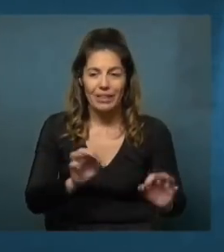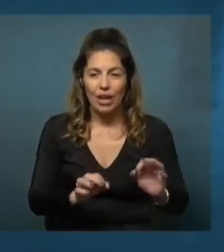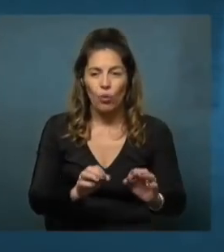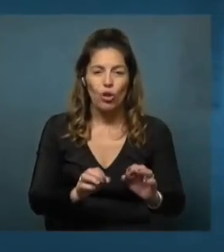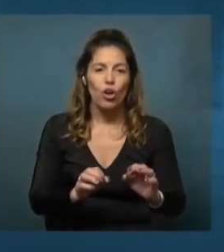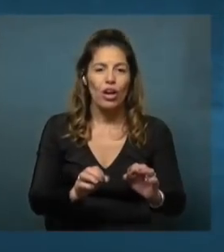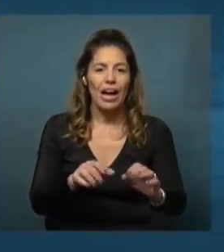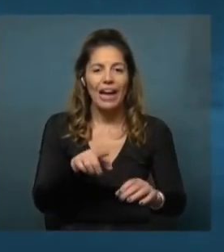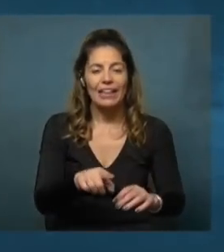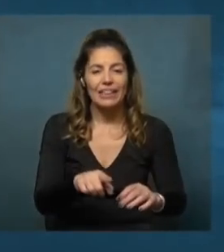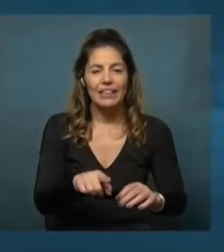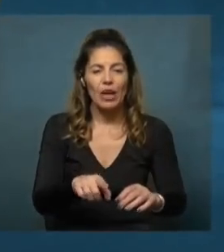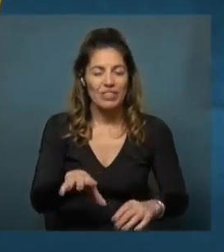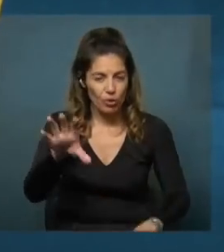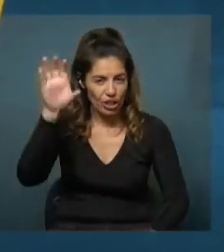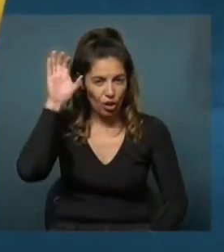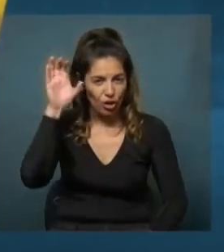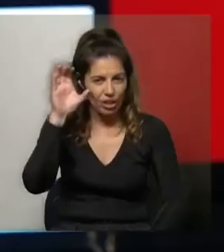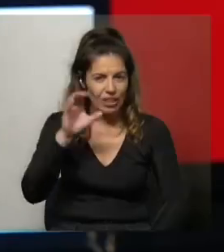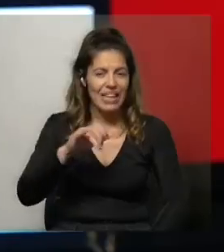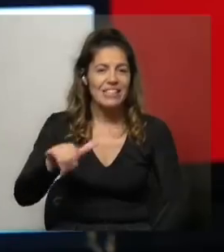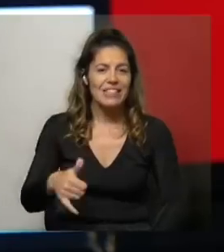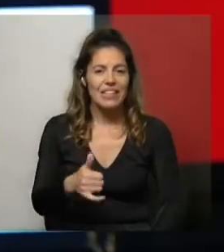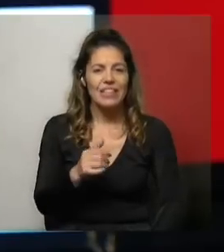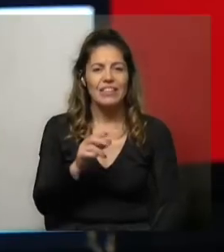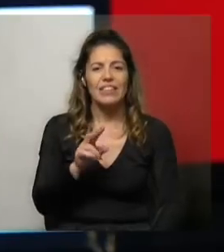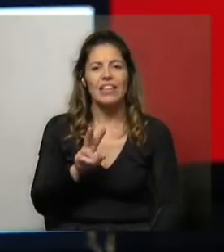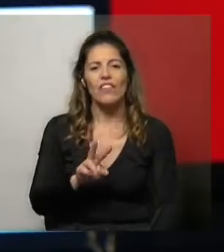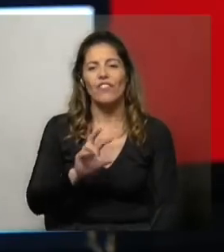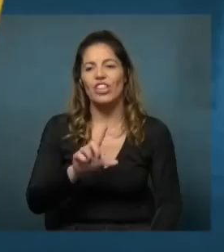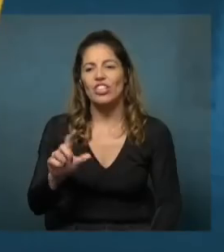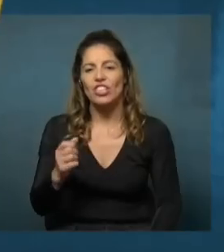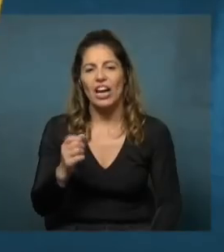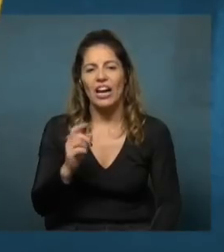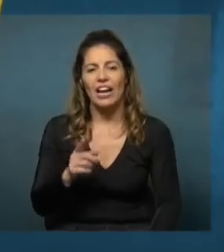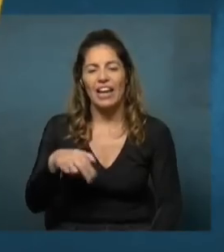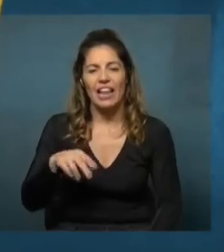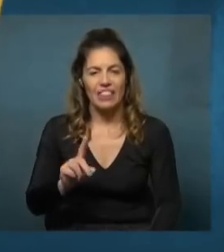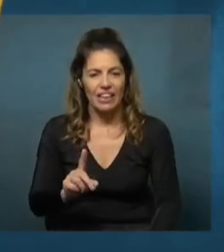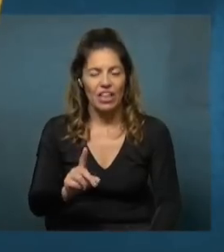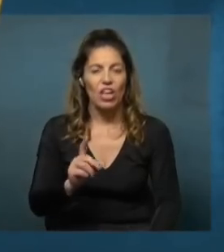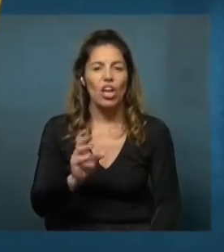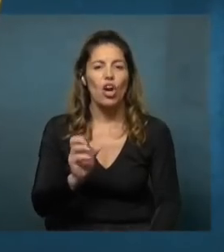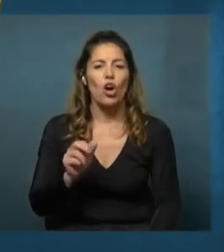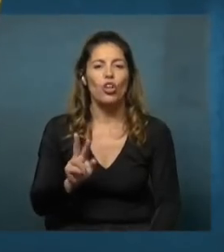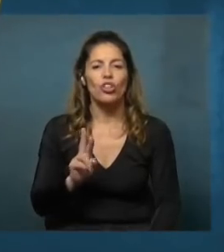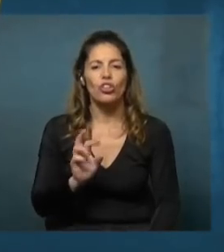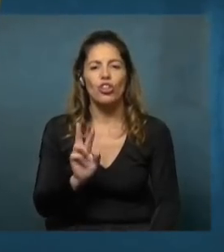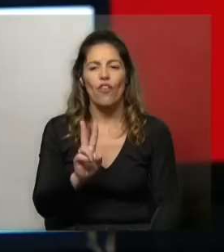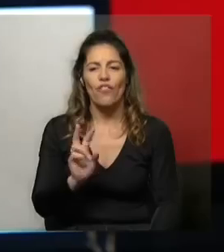a ver si vos te recordarás Celeste controversia es controversia